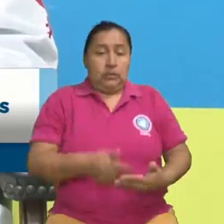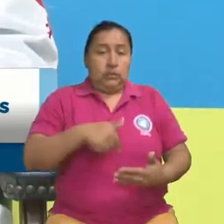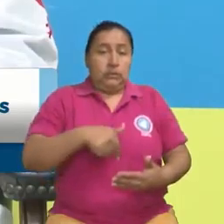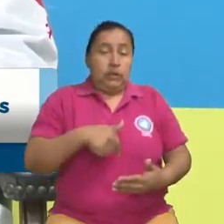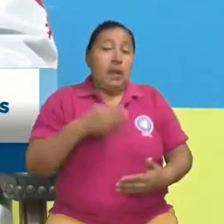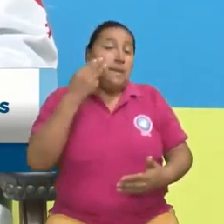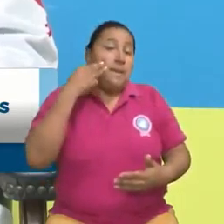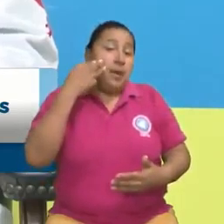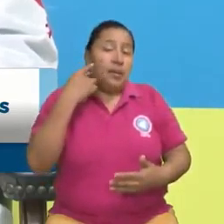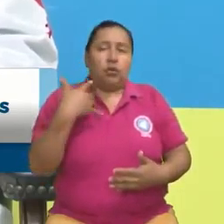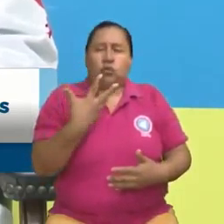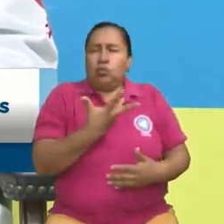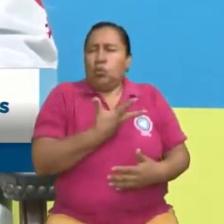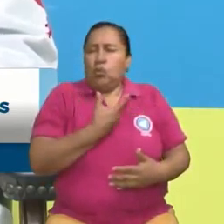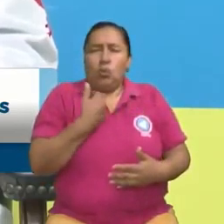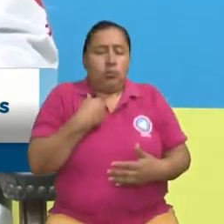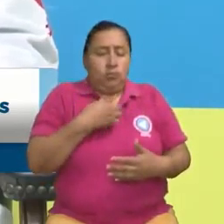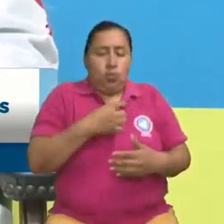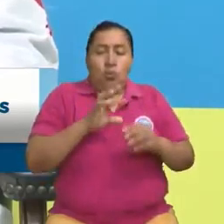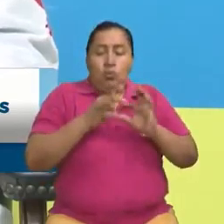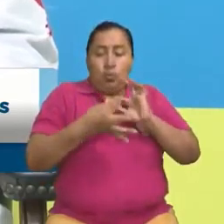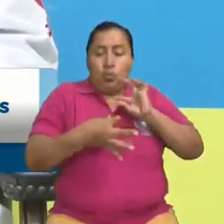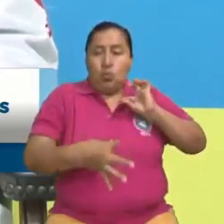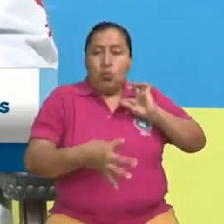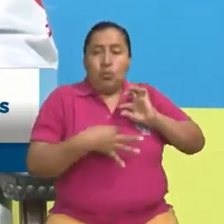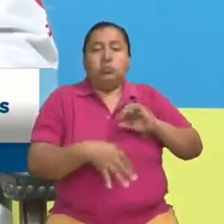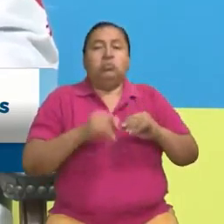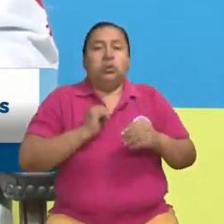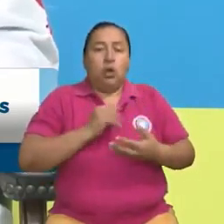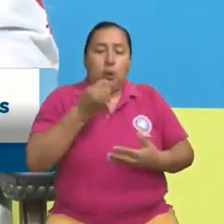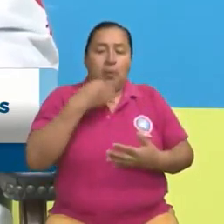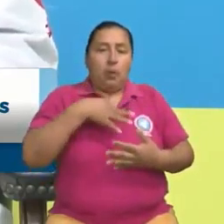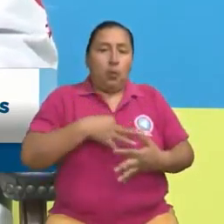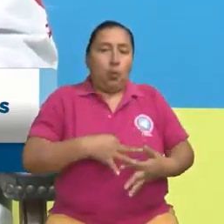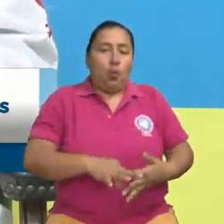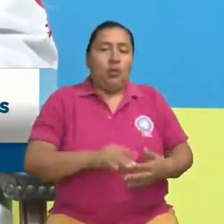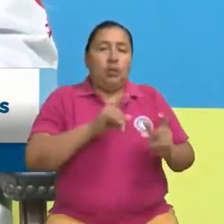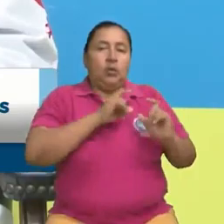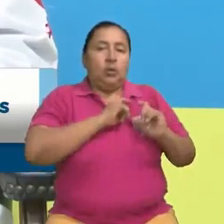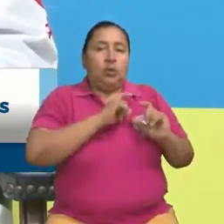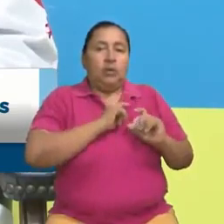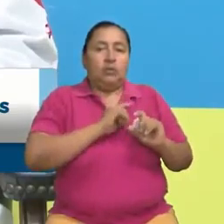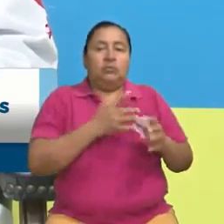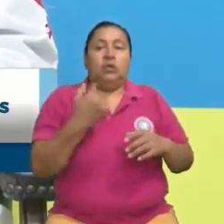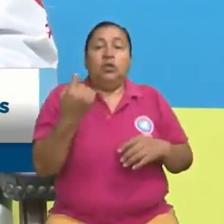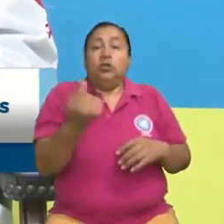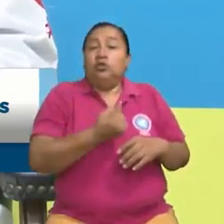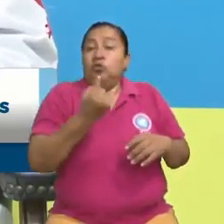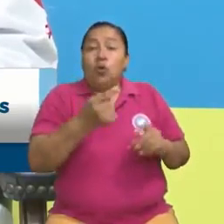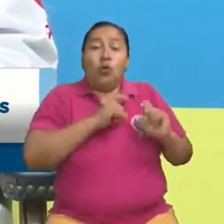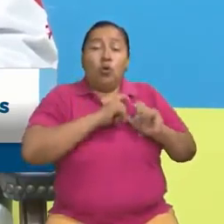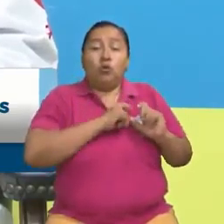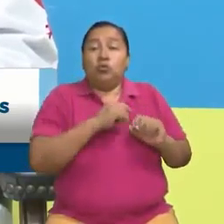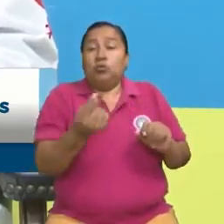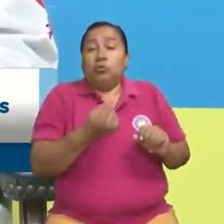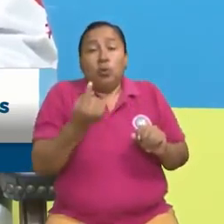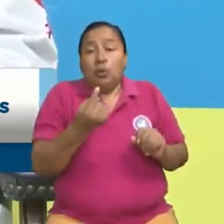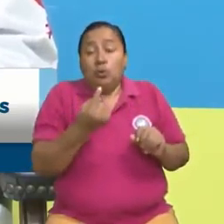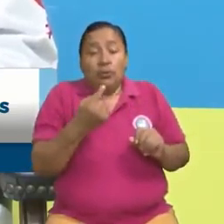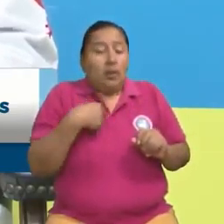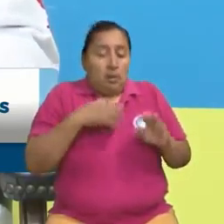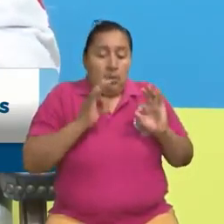está dando todo lo que el bebé necesita. Su alimentación, o sea, el corazón no está funcionando como lo va a hacer fuera.